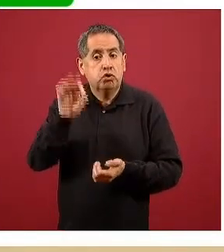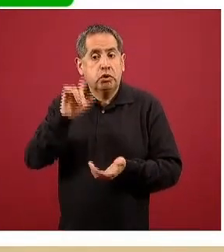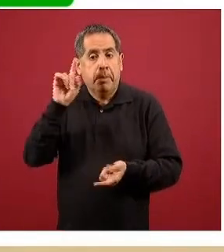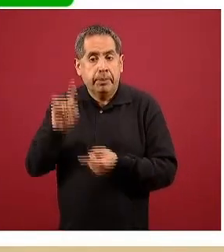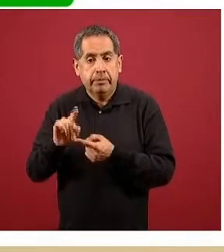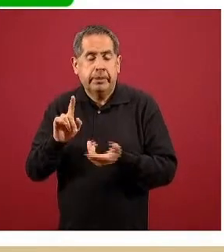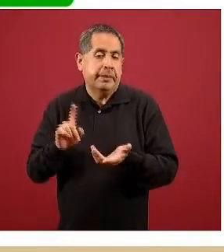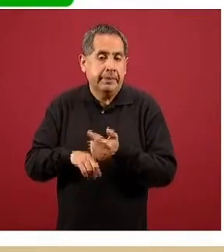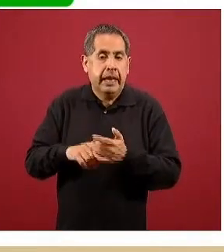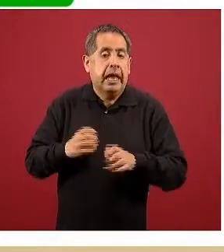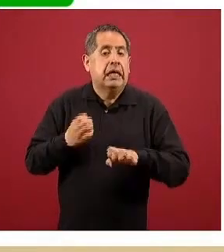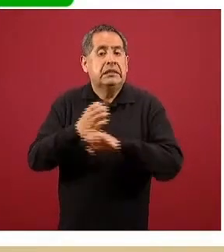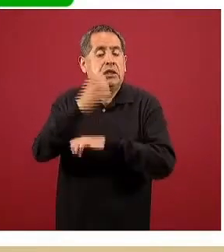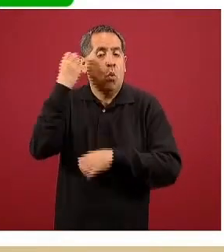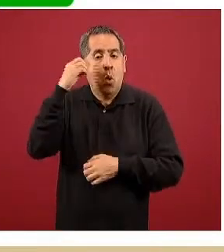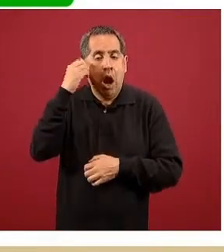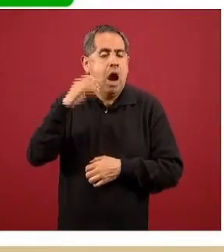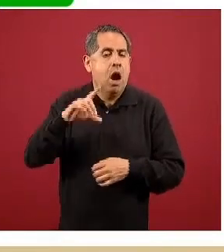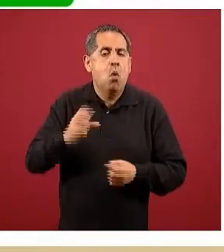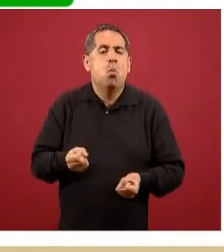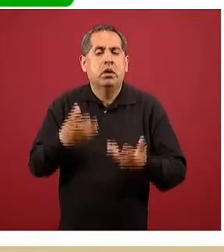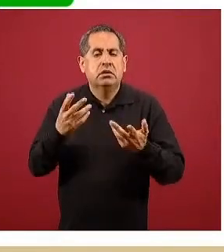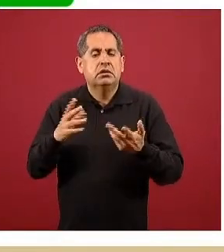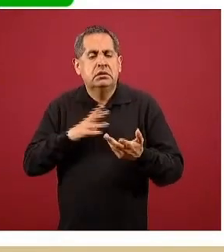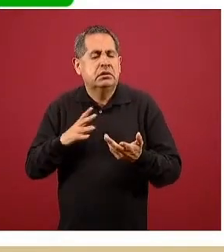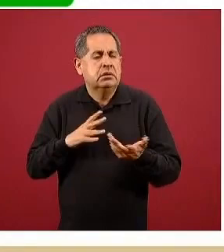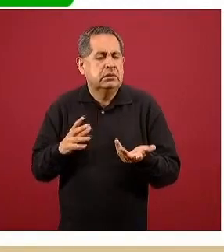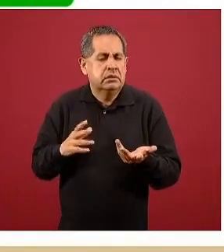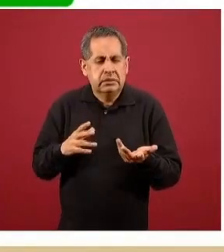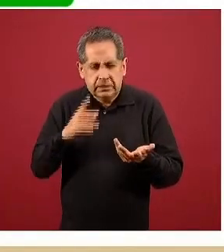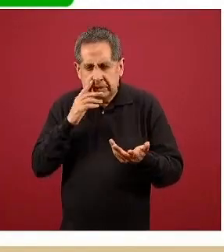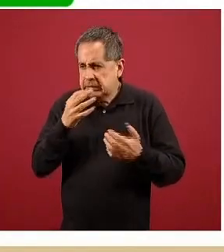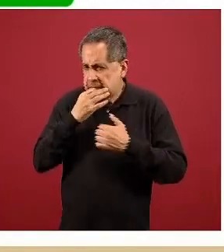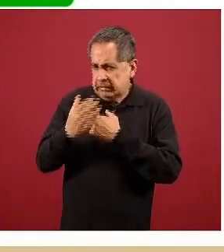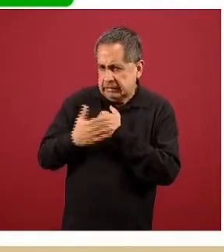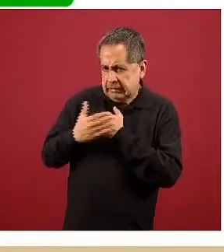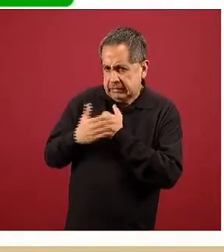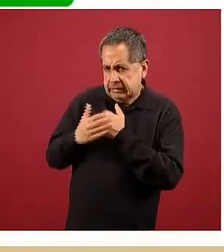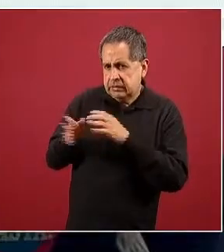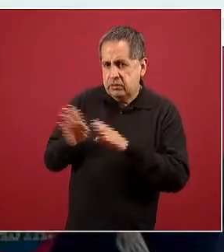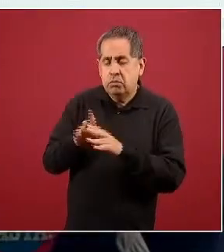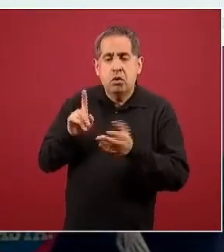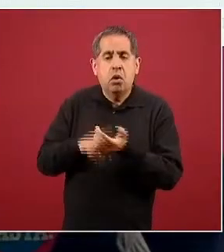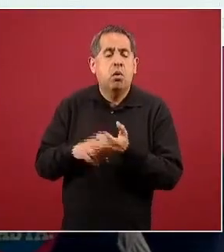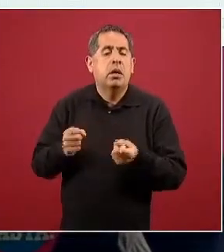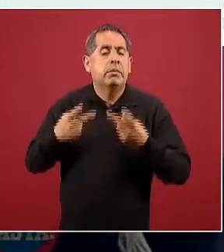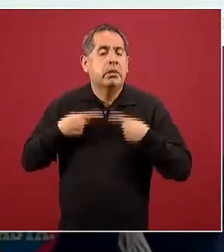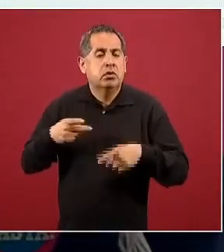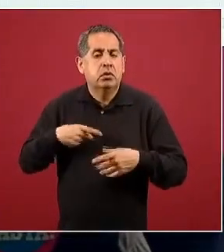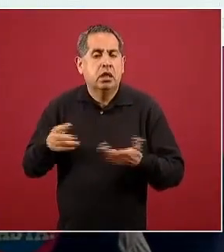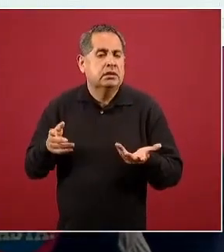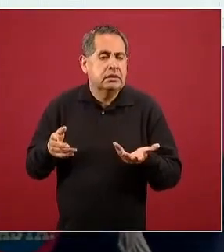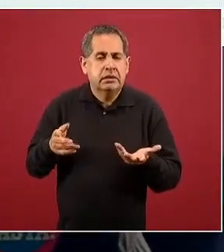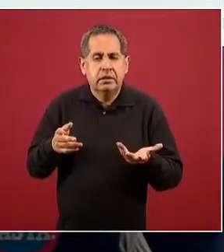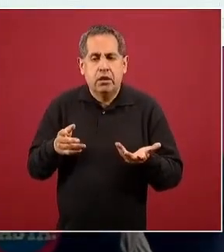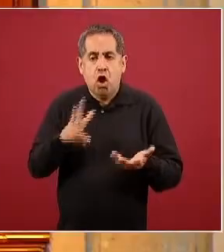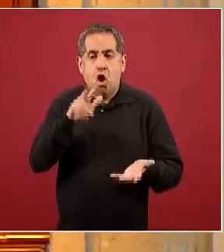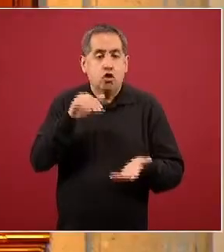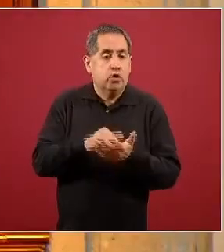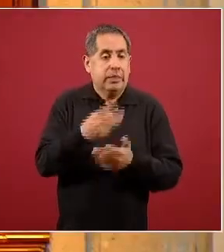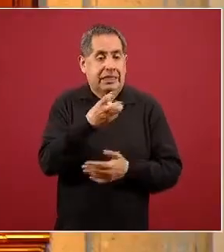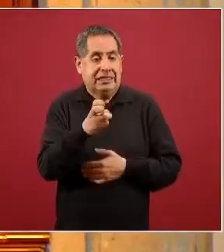16%, y en el estado de Oaxaca actualmente hay, de los que tenemos notificados en el Sistema Nacional de Vigilancia Epidemiológica, un total